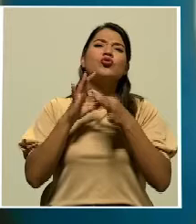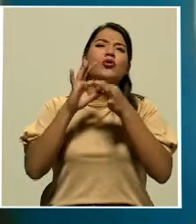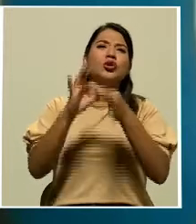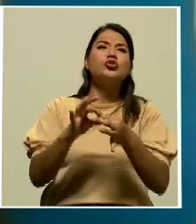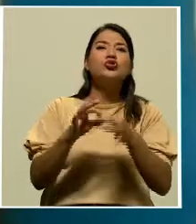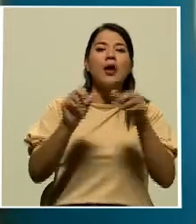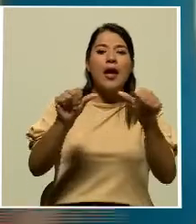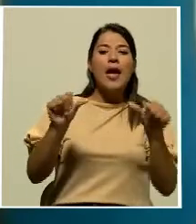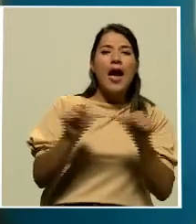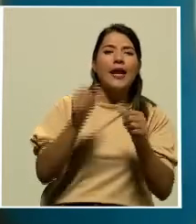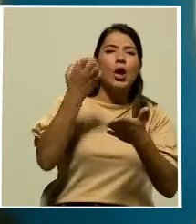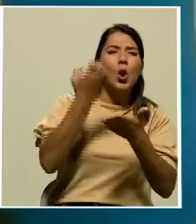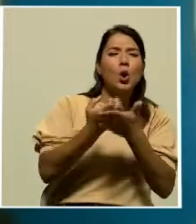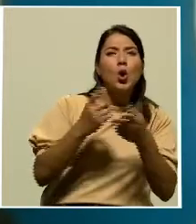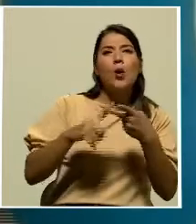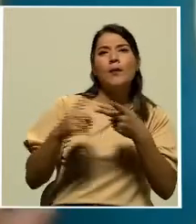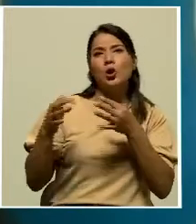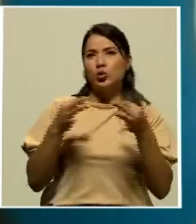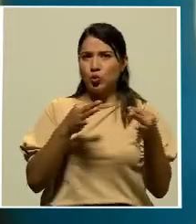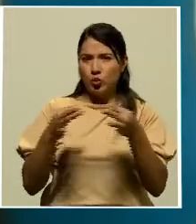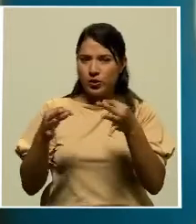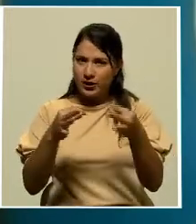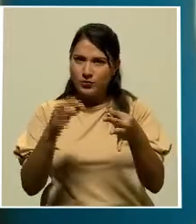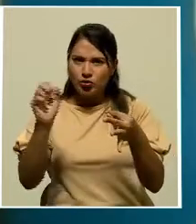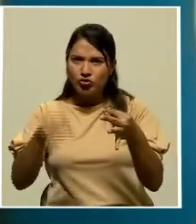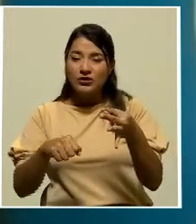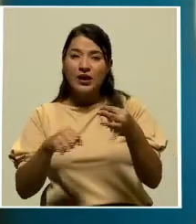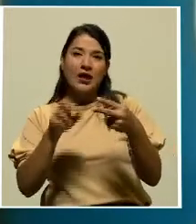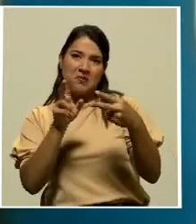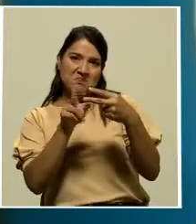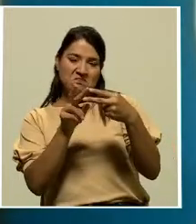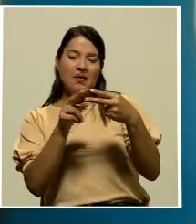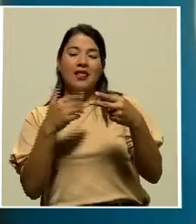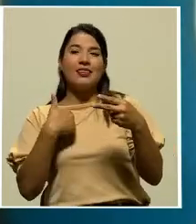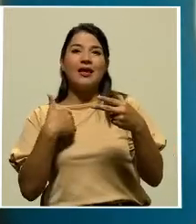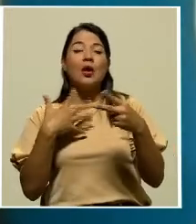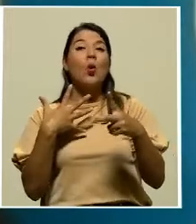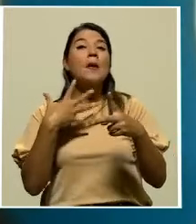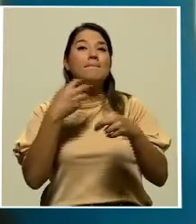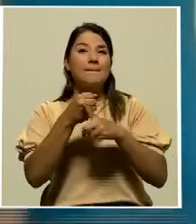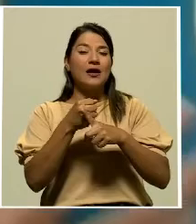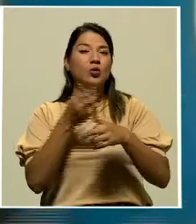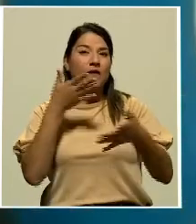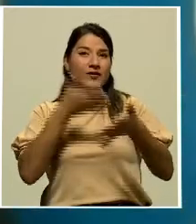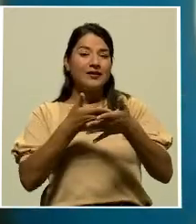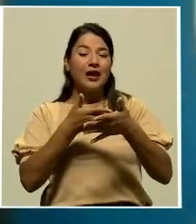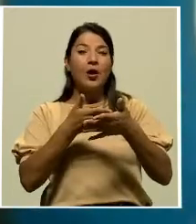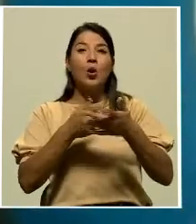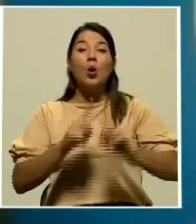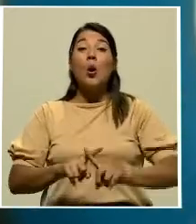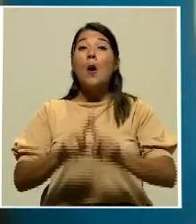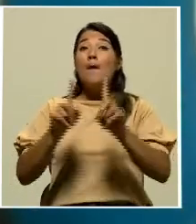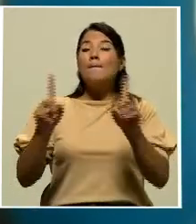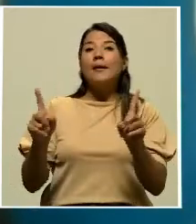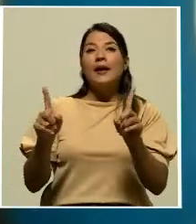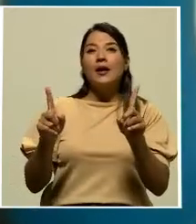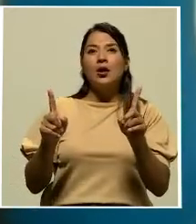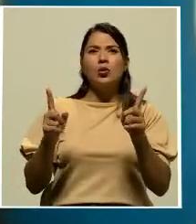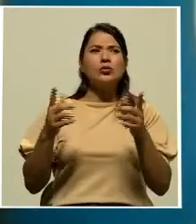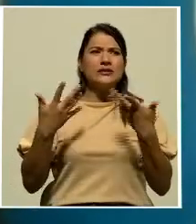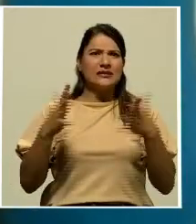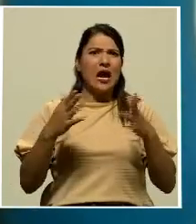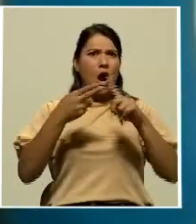sector turismo, y tiene razón, hay un impacto fuerte de la pandemia. Pero los restaurantes están abiertos, los hoteles